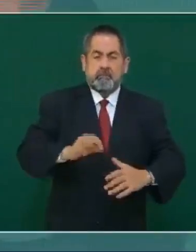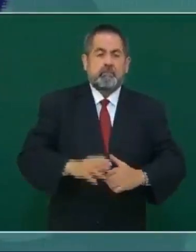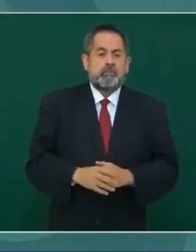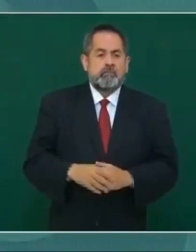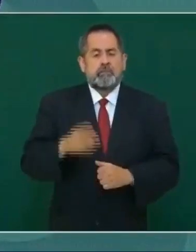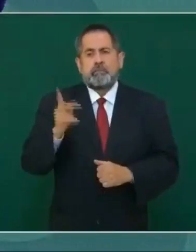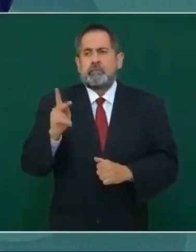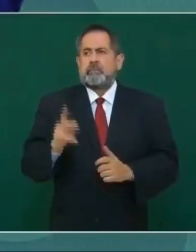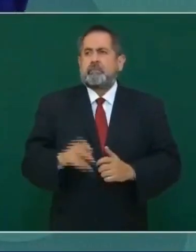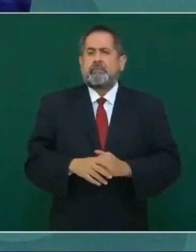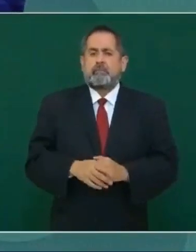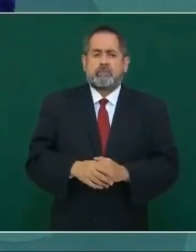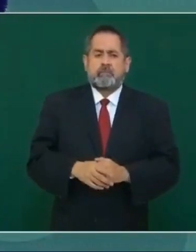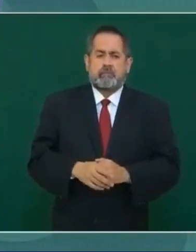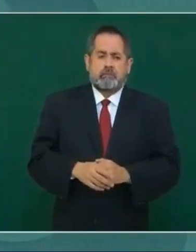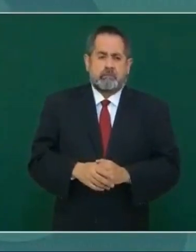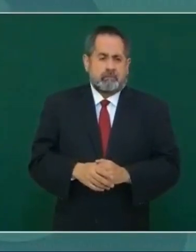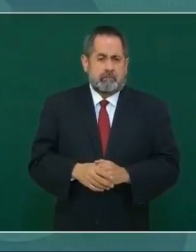Pero